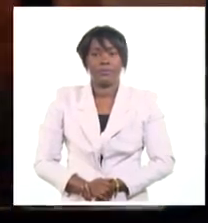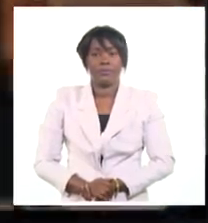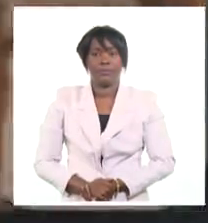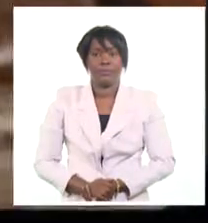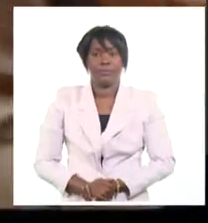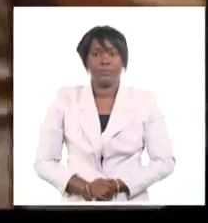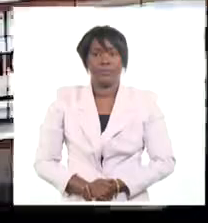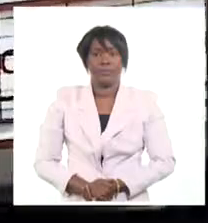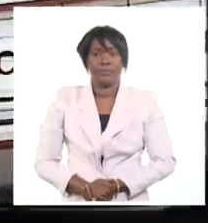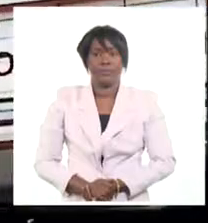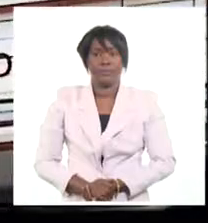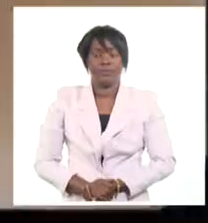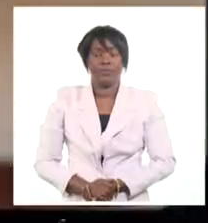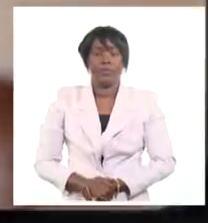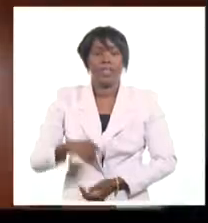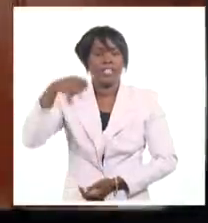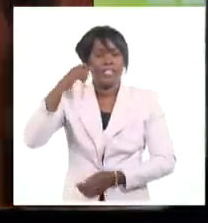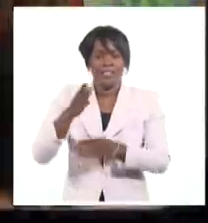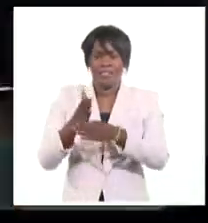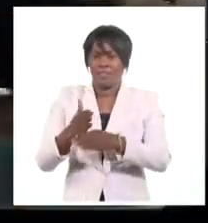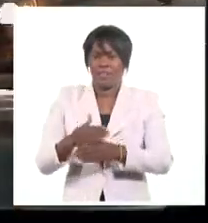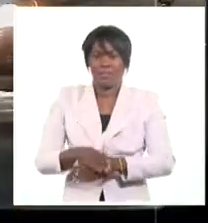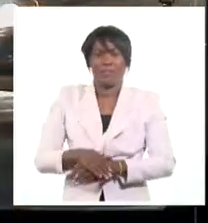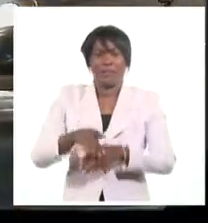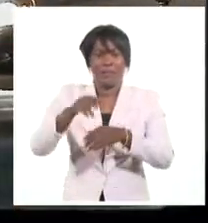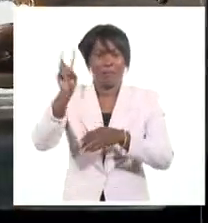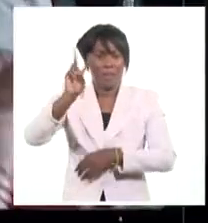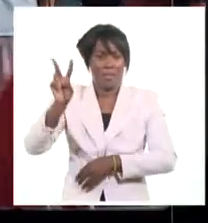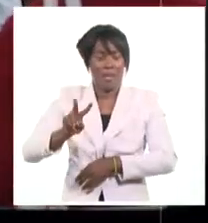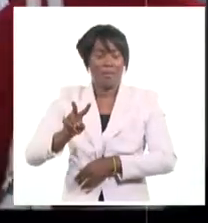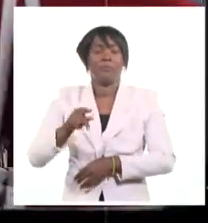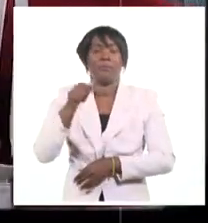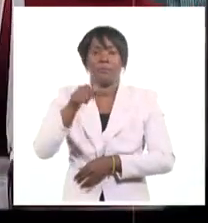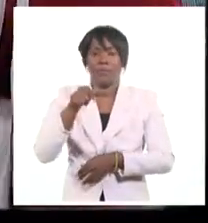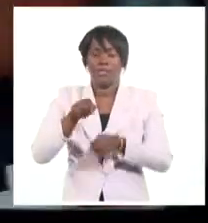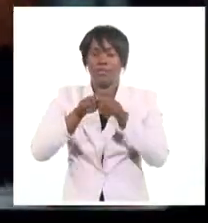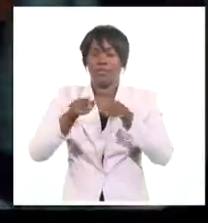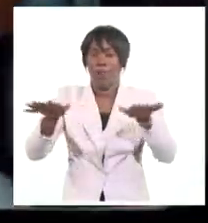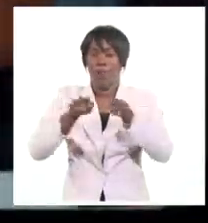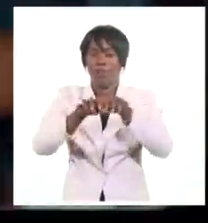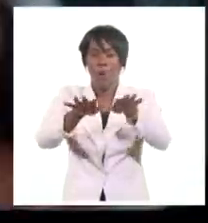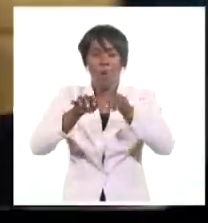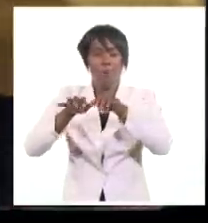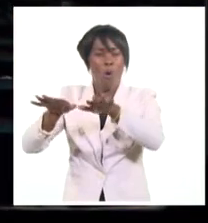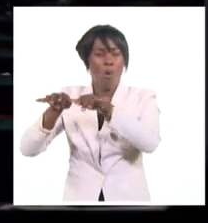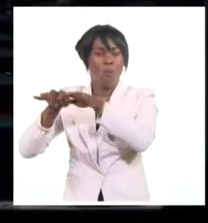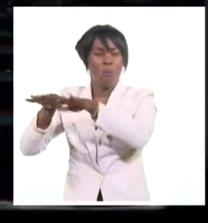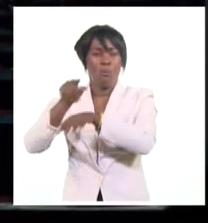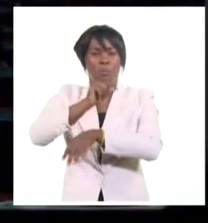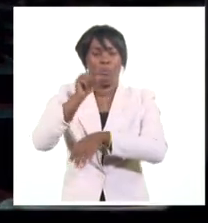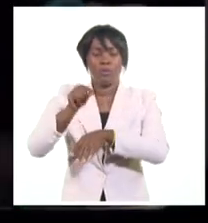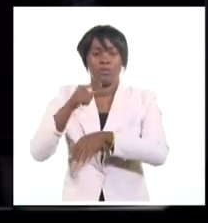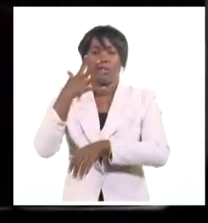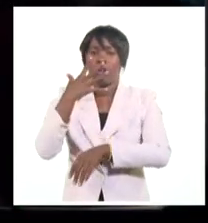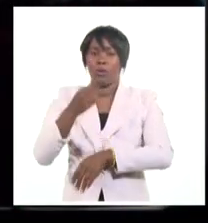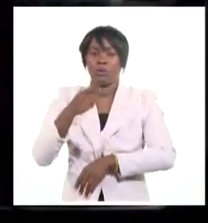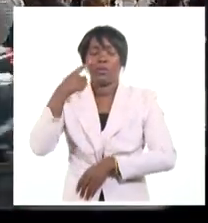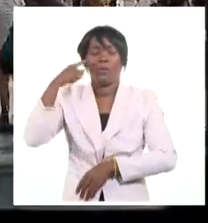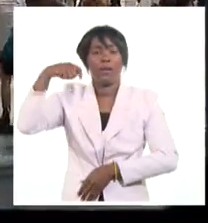los cines yara Acapulco 23 y 12 y Chaplin fueron excelentes espacios para la exhibición de las películas